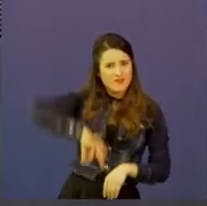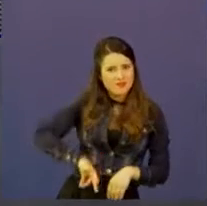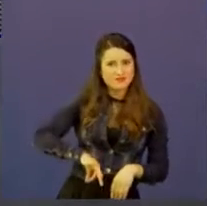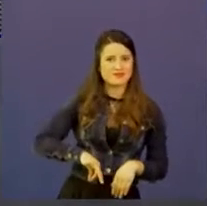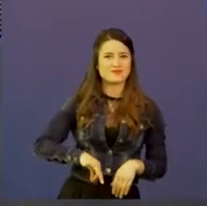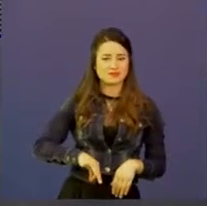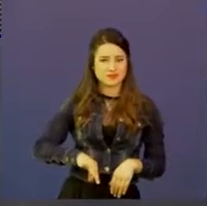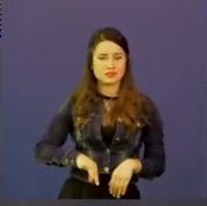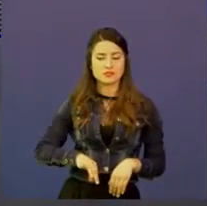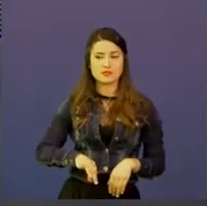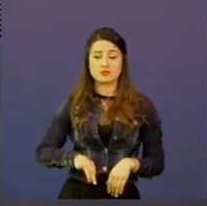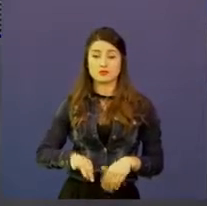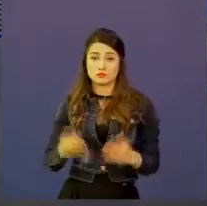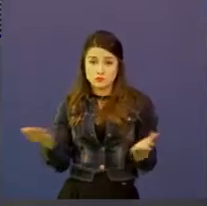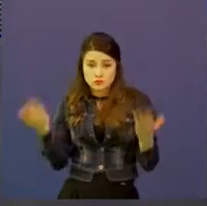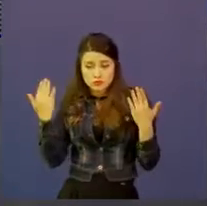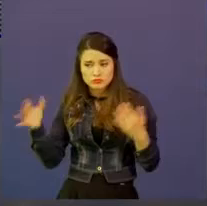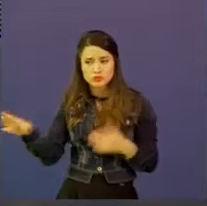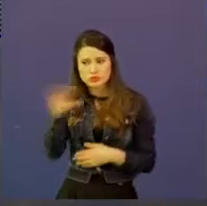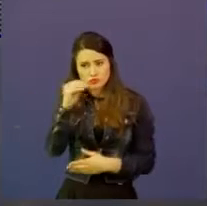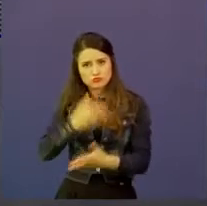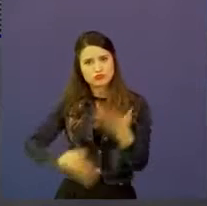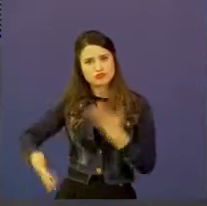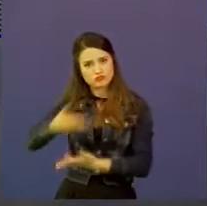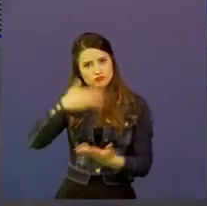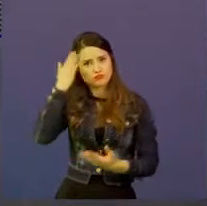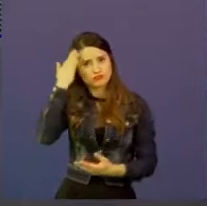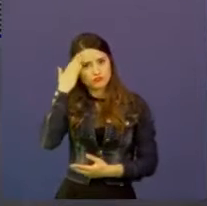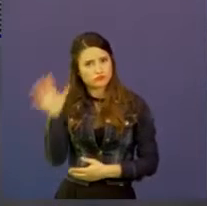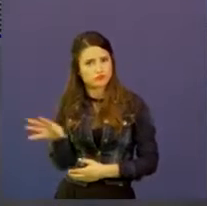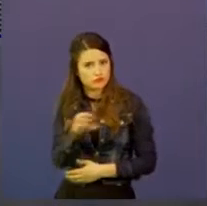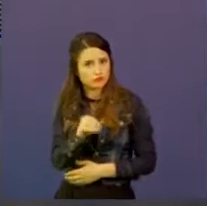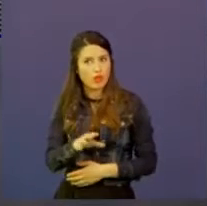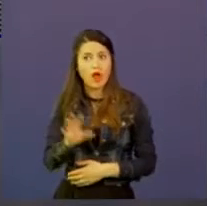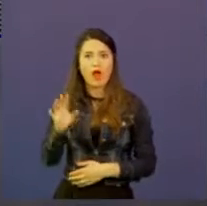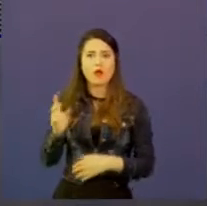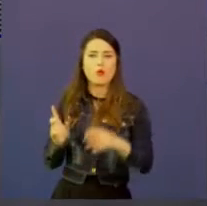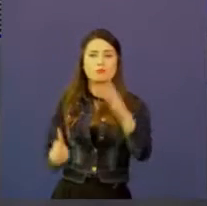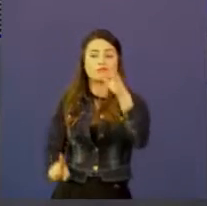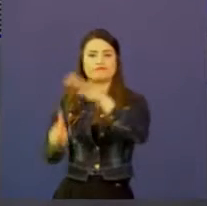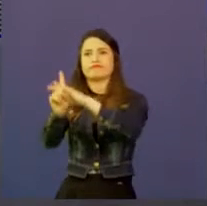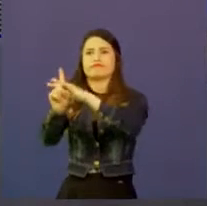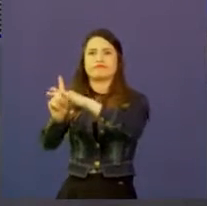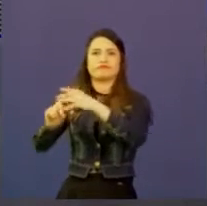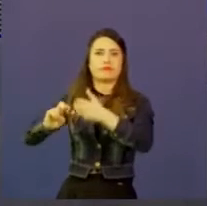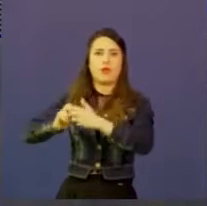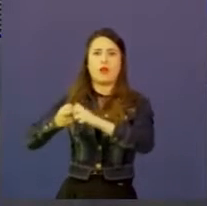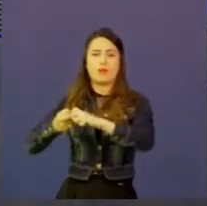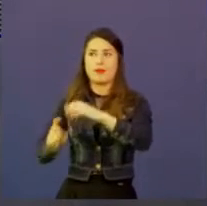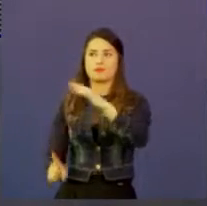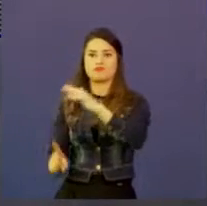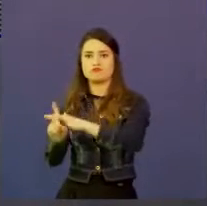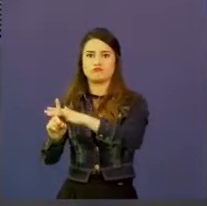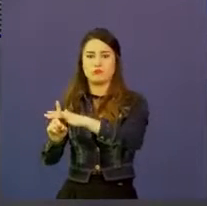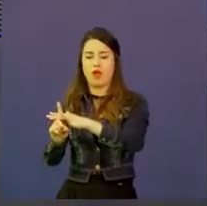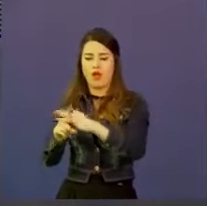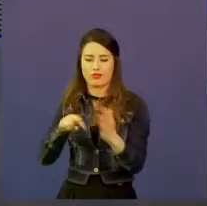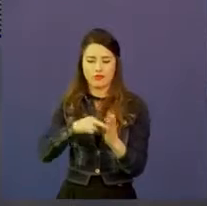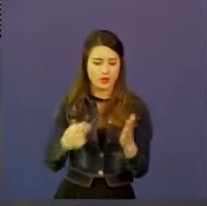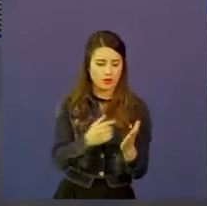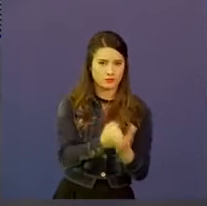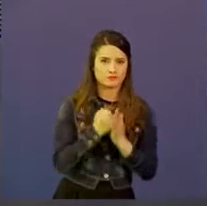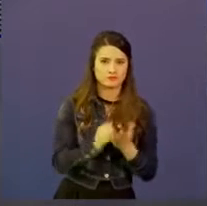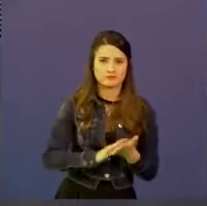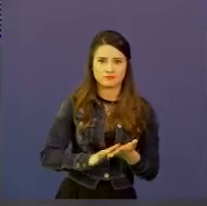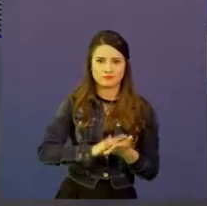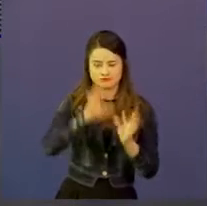problema, que cualquier problema que tengamos o cualquier cosa resuelta a través de la tecnología, es tiempo